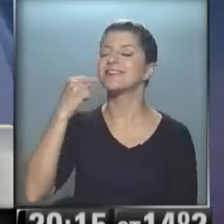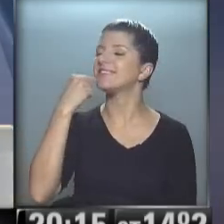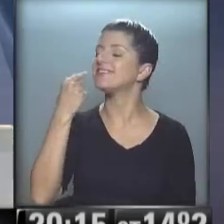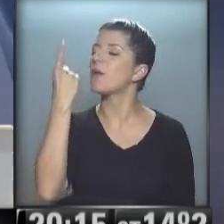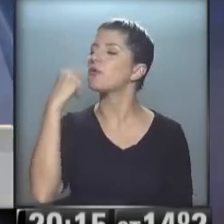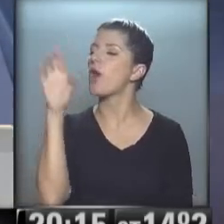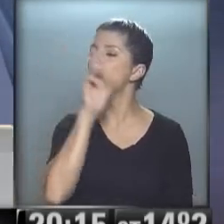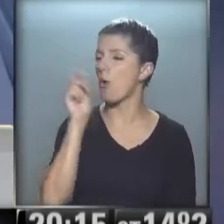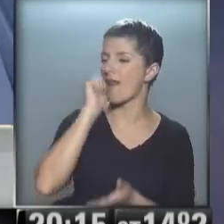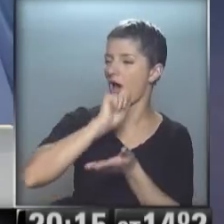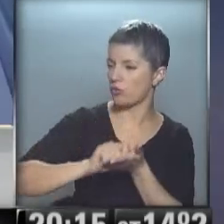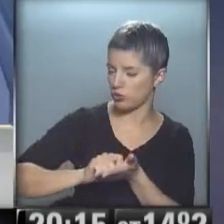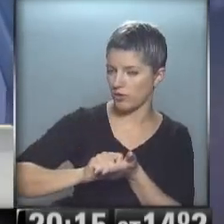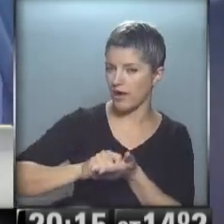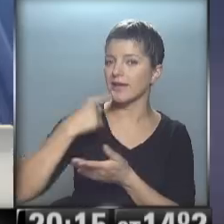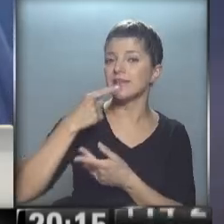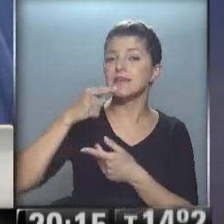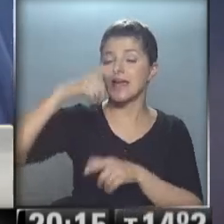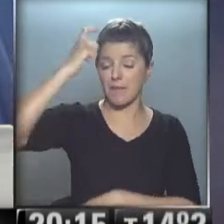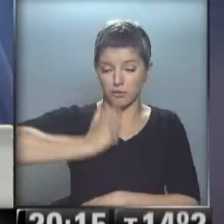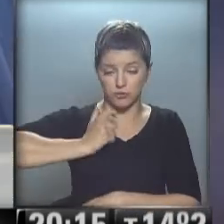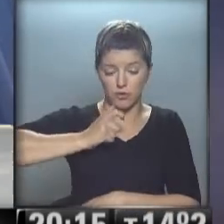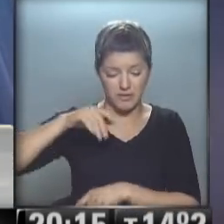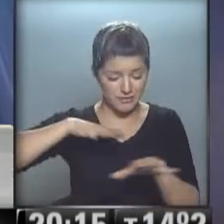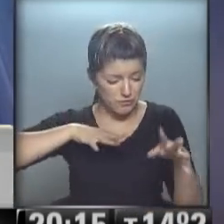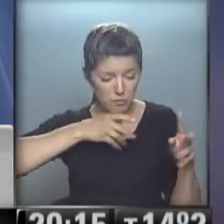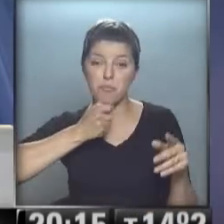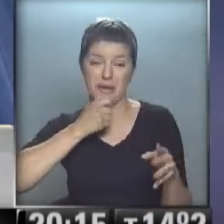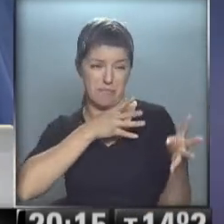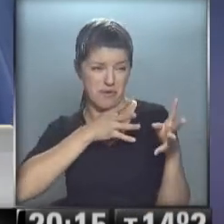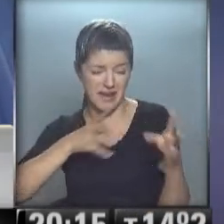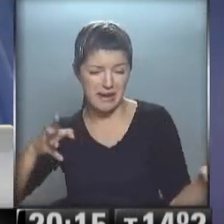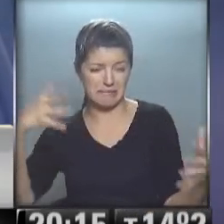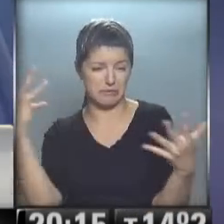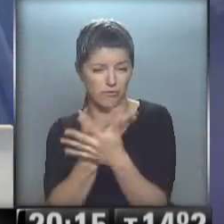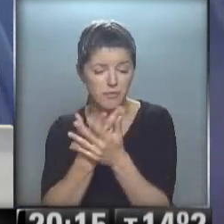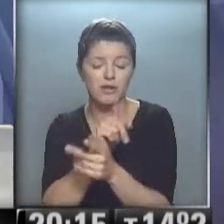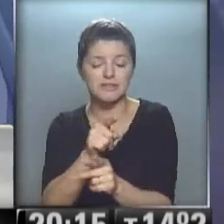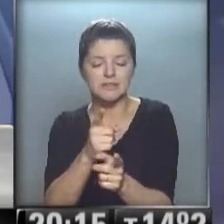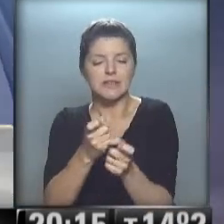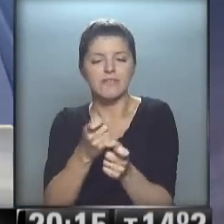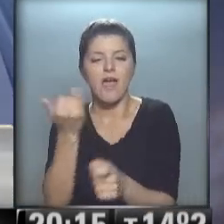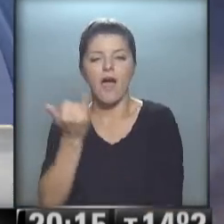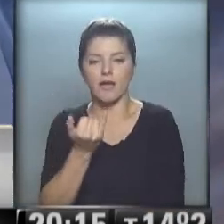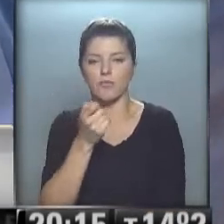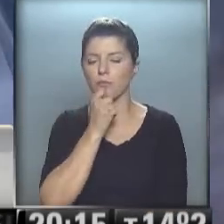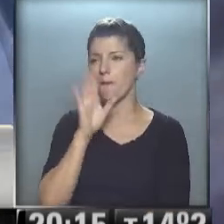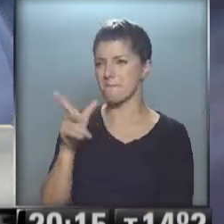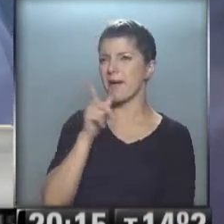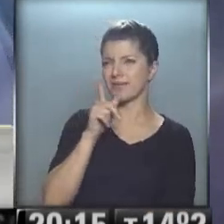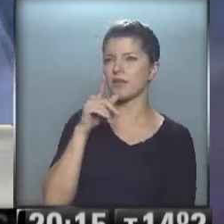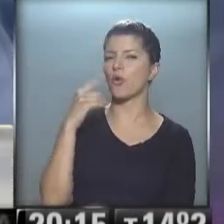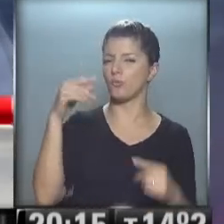hombre, aún en las situaciones más desesperadas, en la guerra, tiene necesidad. Ella montó una obra de teatro allí, creo que era Esperando a